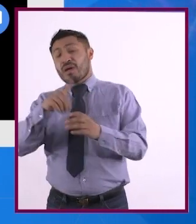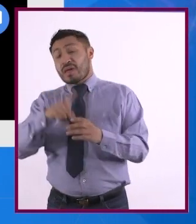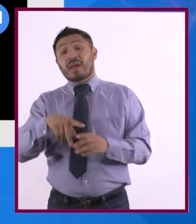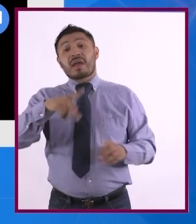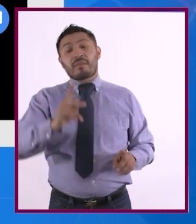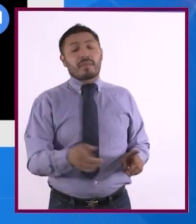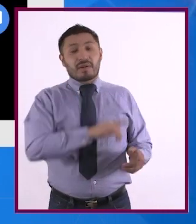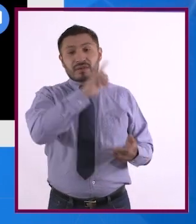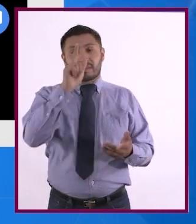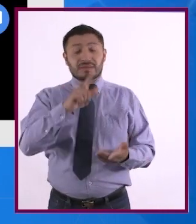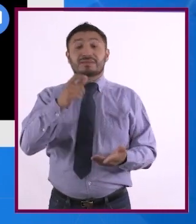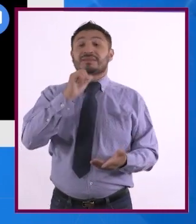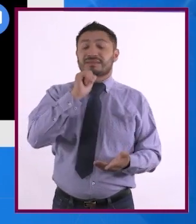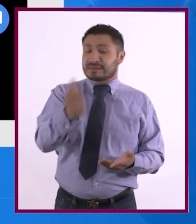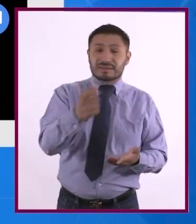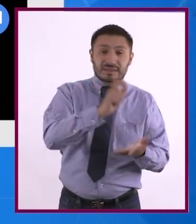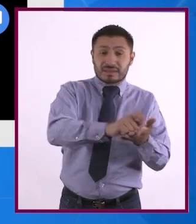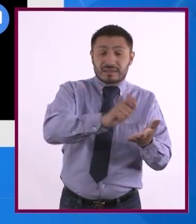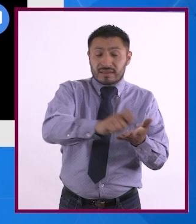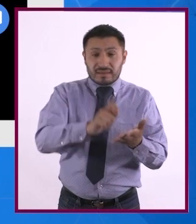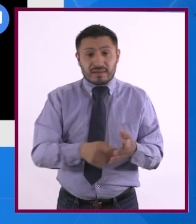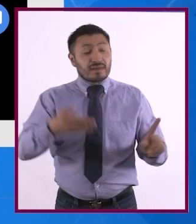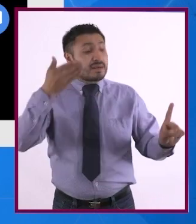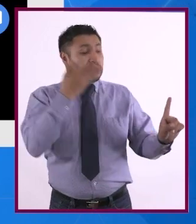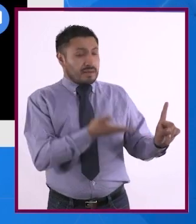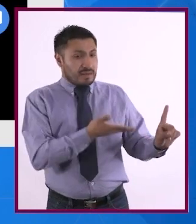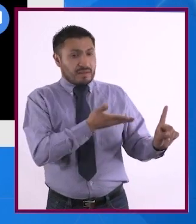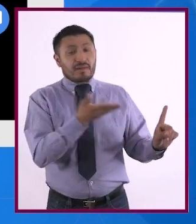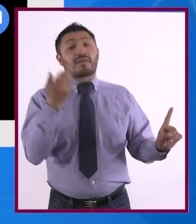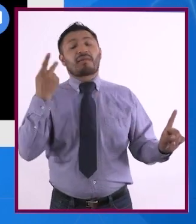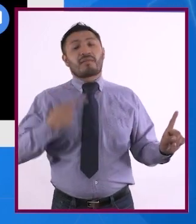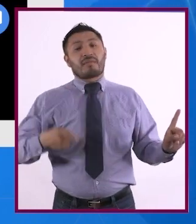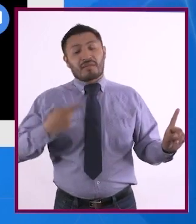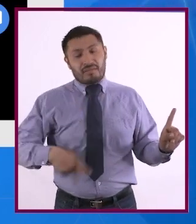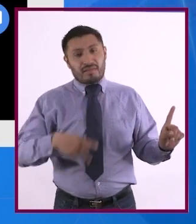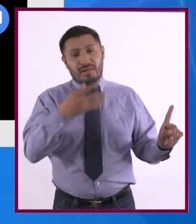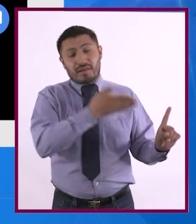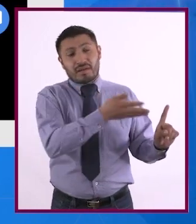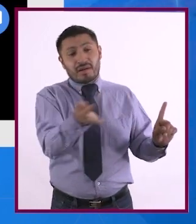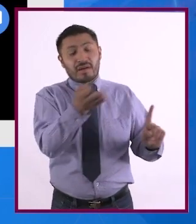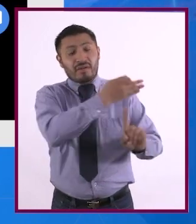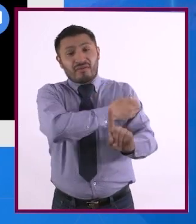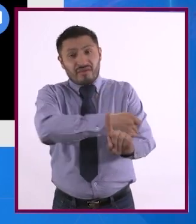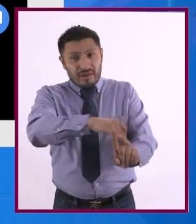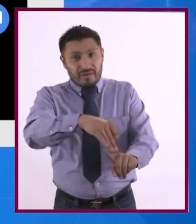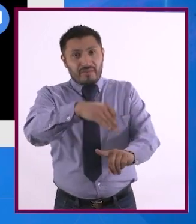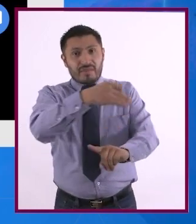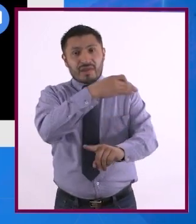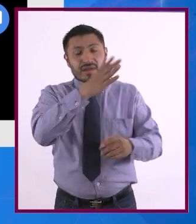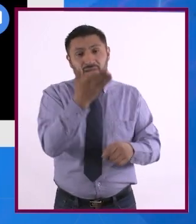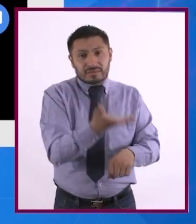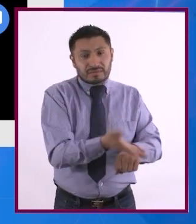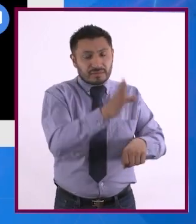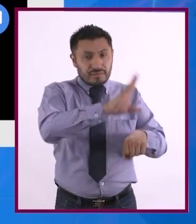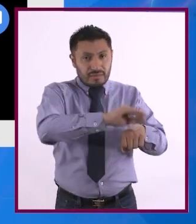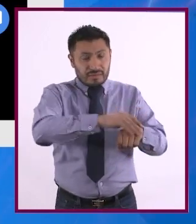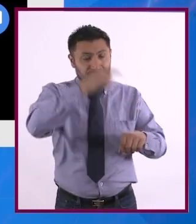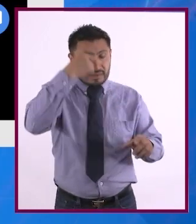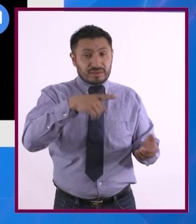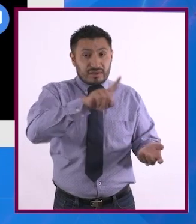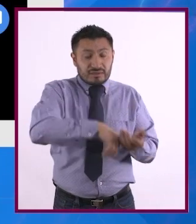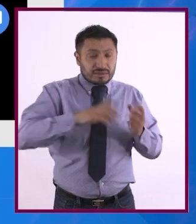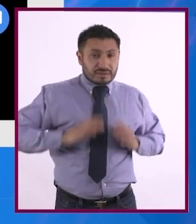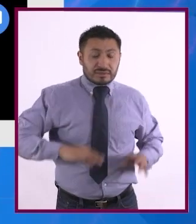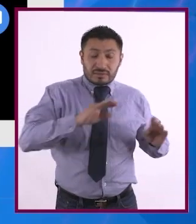pedir, si no dejó nada por escrito, de forma explícita, se le tiene que pedir el consentimiento a los familiares para que se puedan extraer los órganos. Y aquí es en